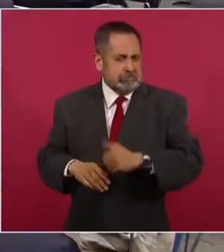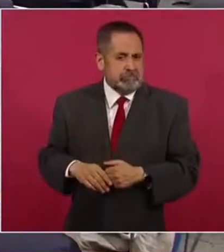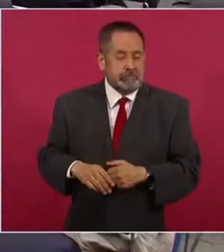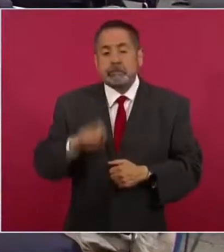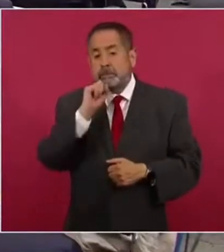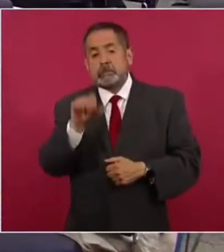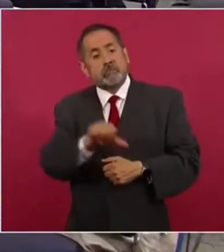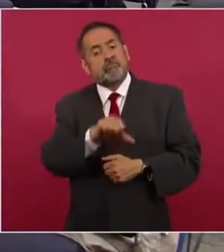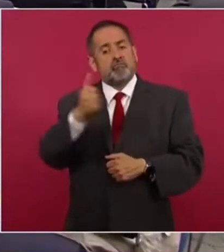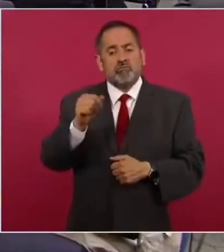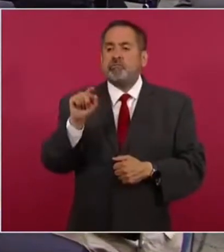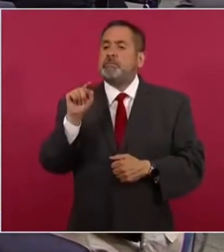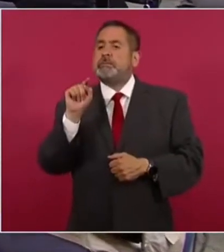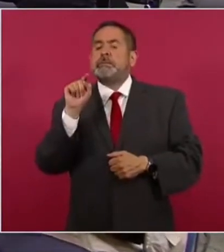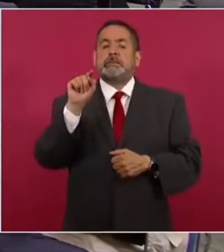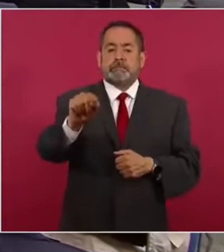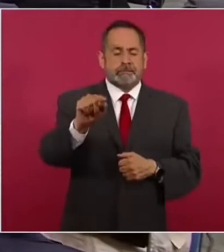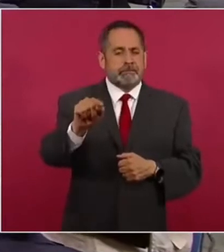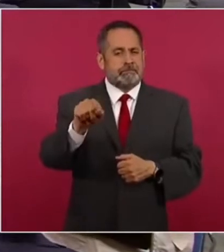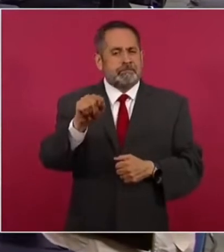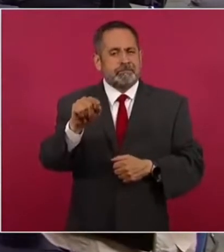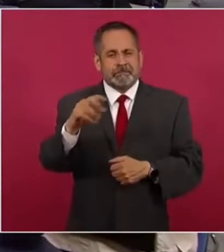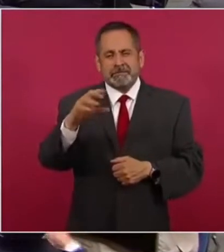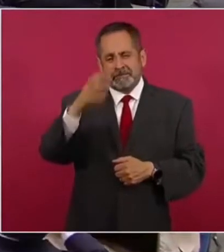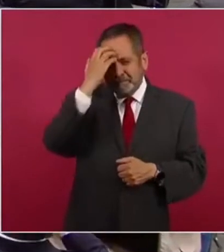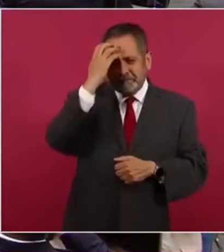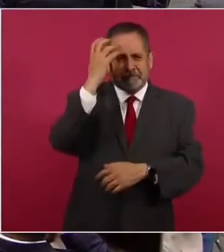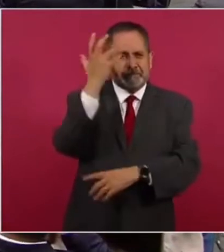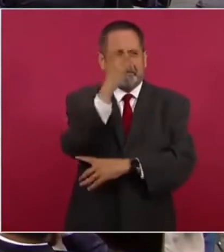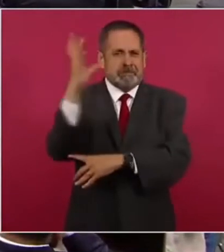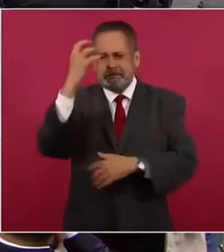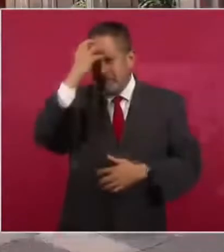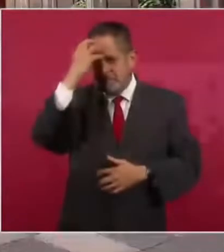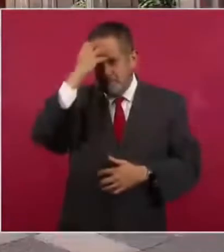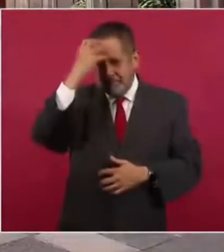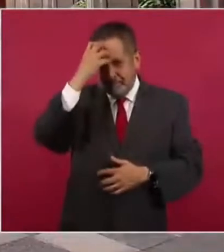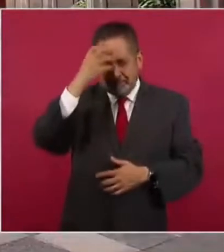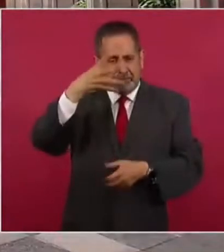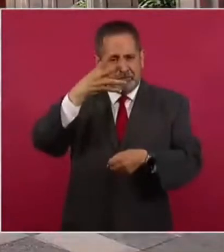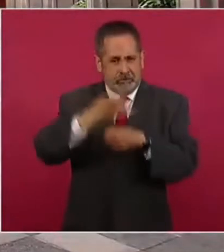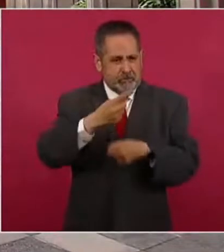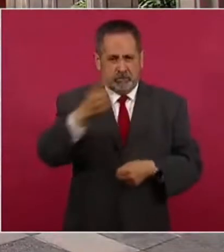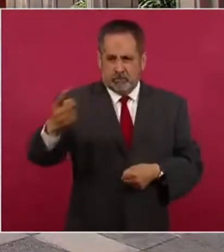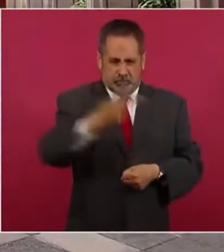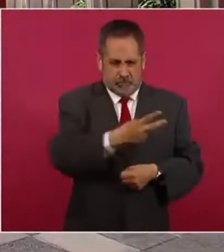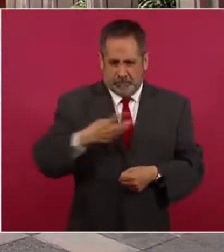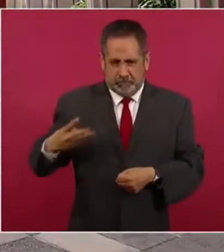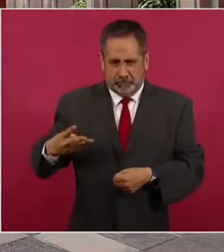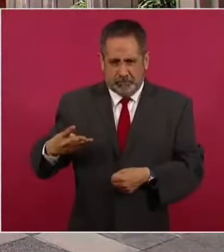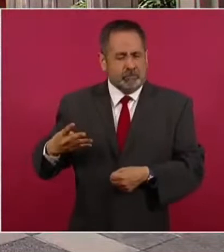ampliación del bosque de Chapultepec, de la 4ª sección de este